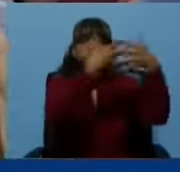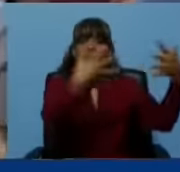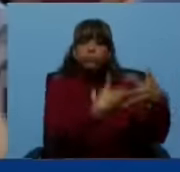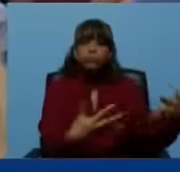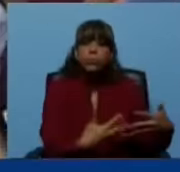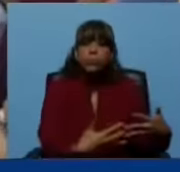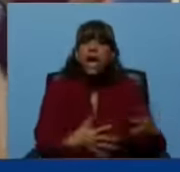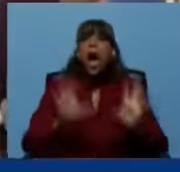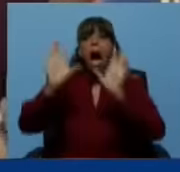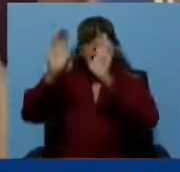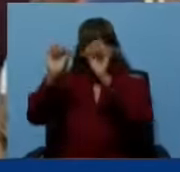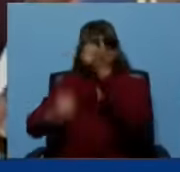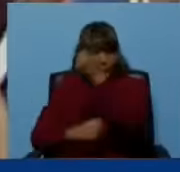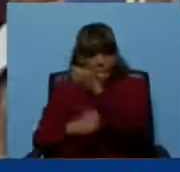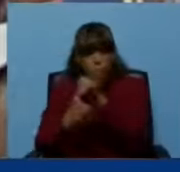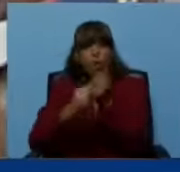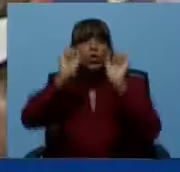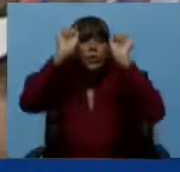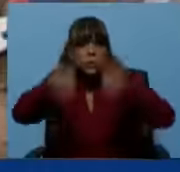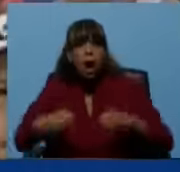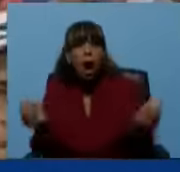¡Cuento con su apoyo!